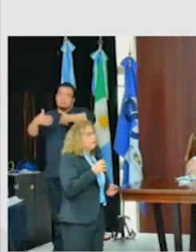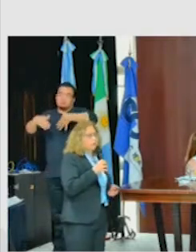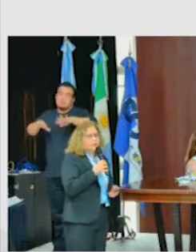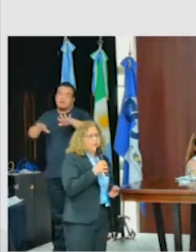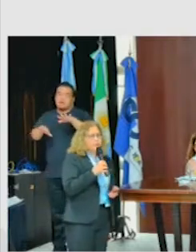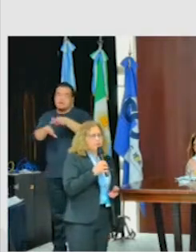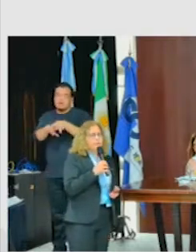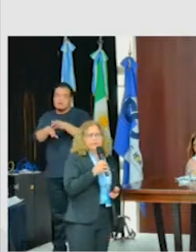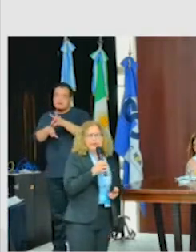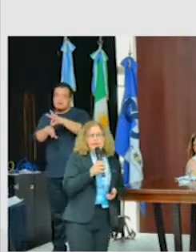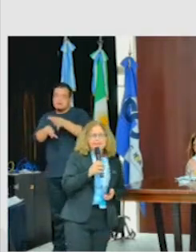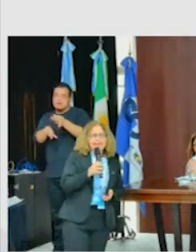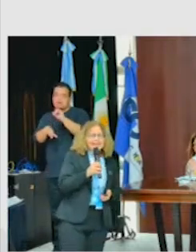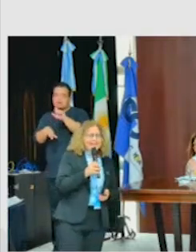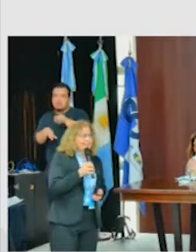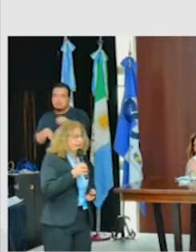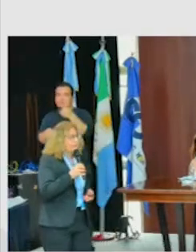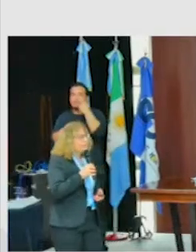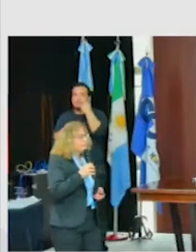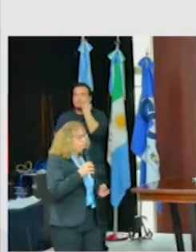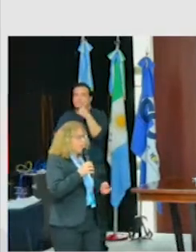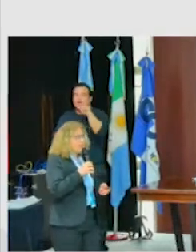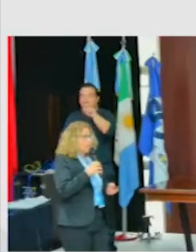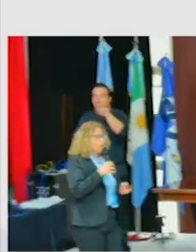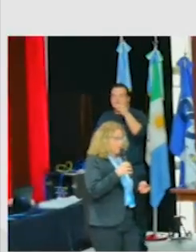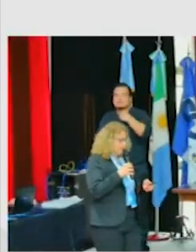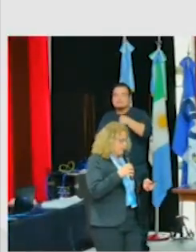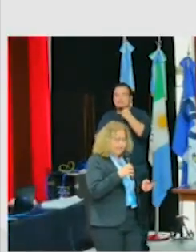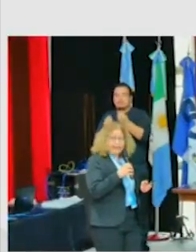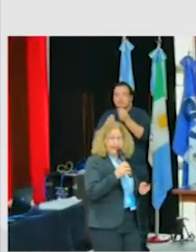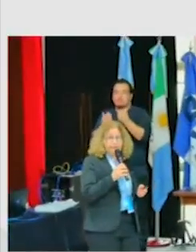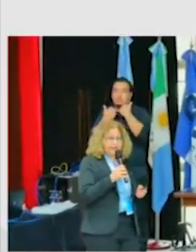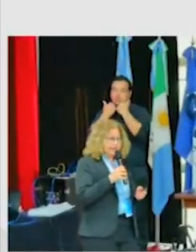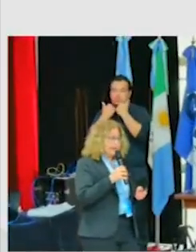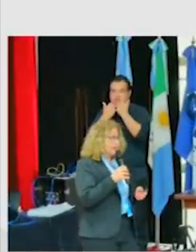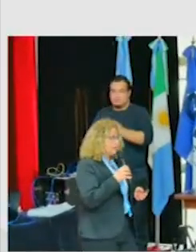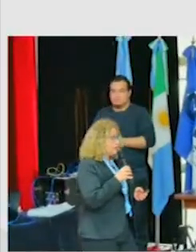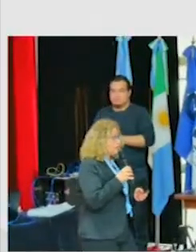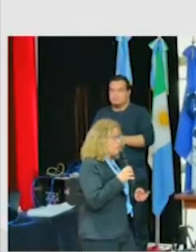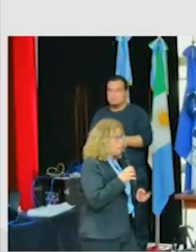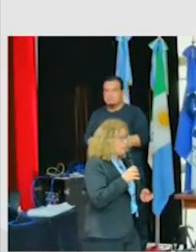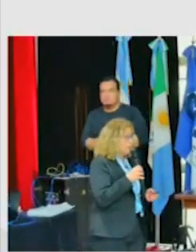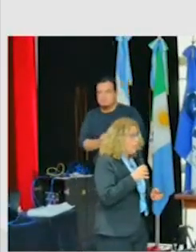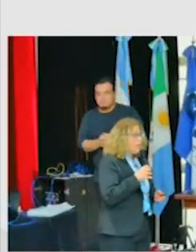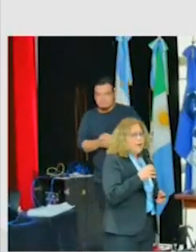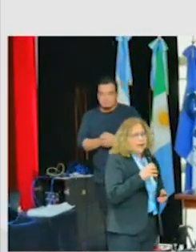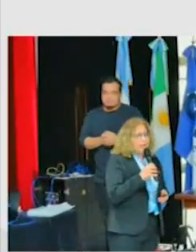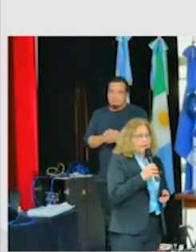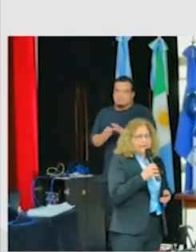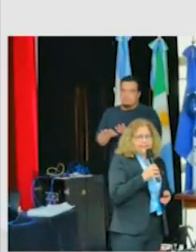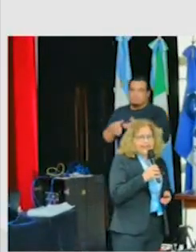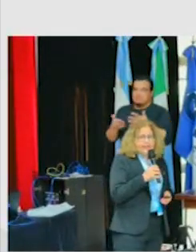Esto es el fundamento de la medicina narrativa y de eso depende gran parte del éxito terapéutico.